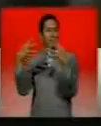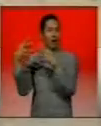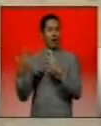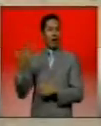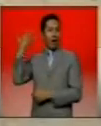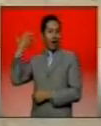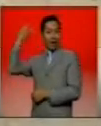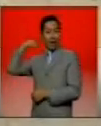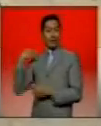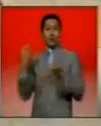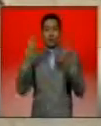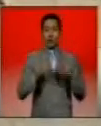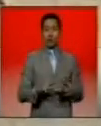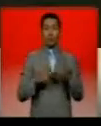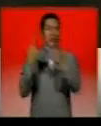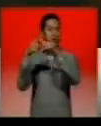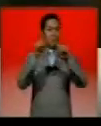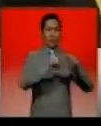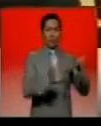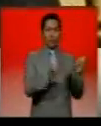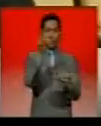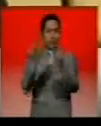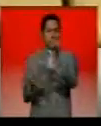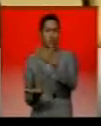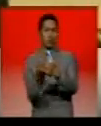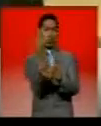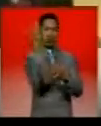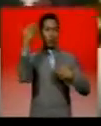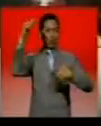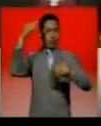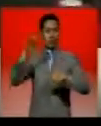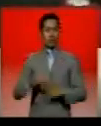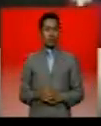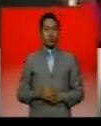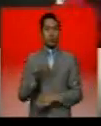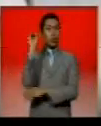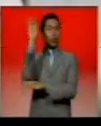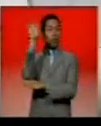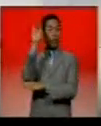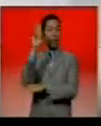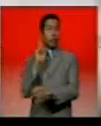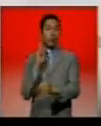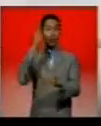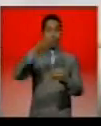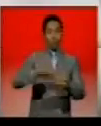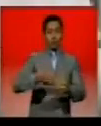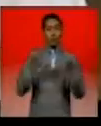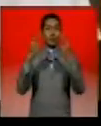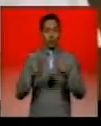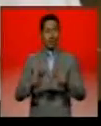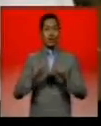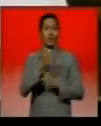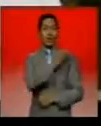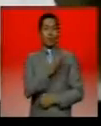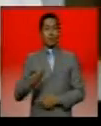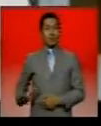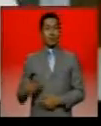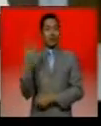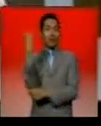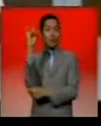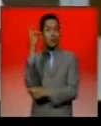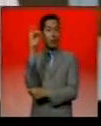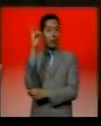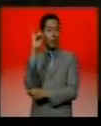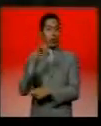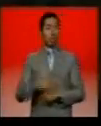de nuevos actores en el escenario multipolar. Este foro también contará con la participación del presidente Evo Morales, el Estado Plurinacional de Bolivia,